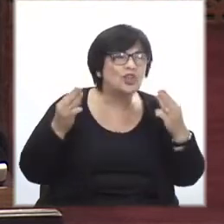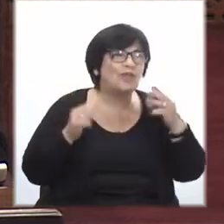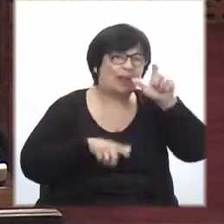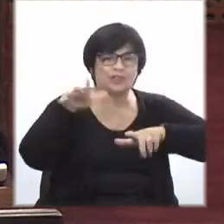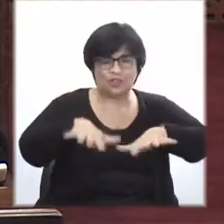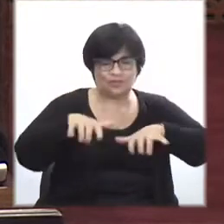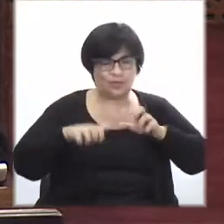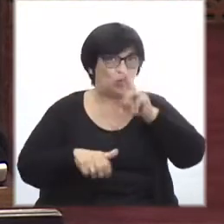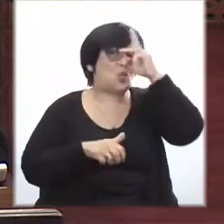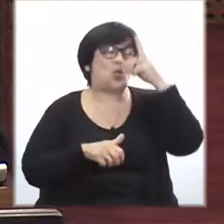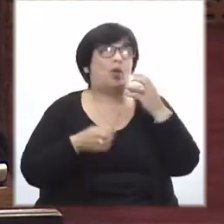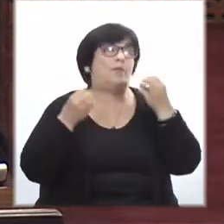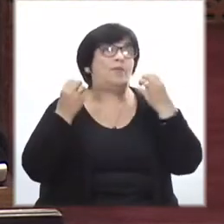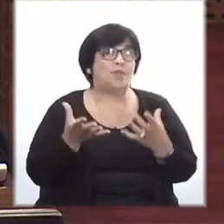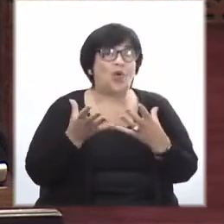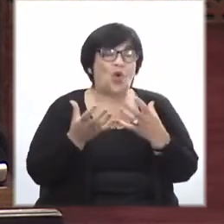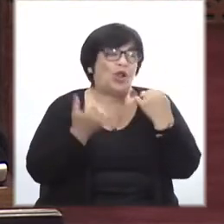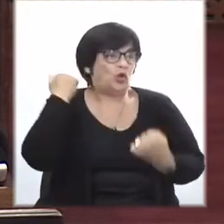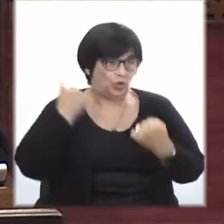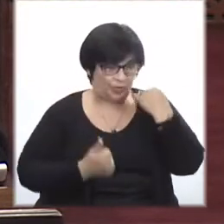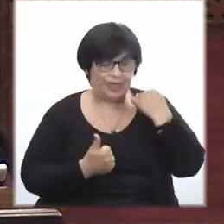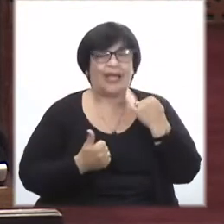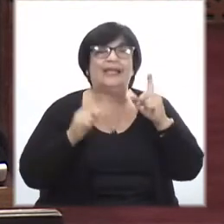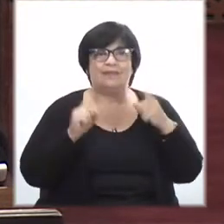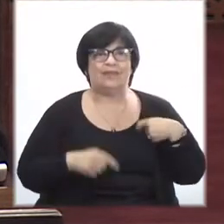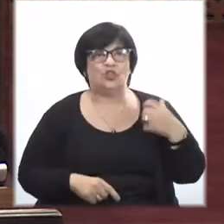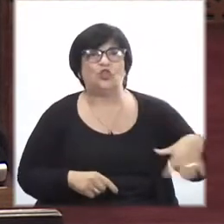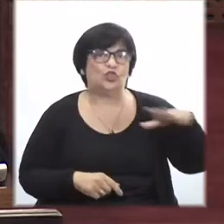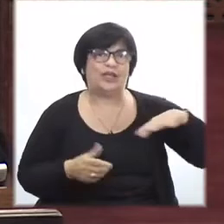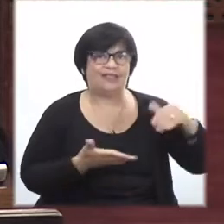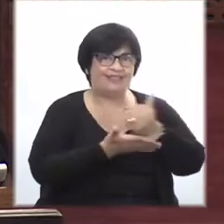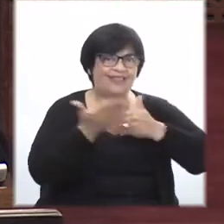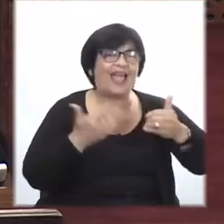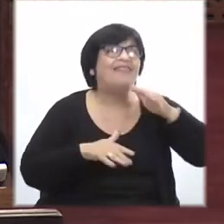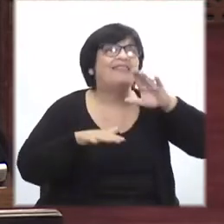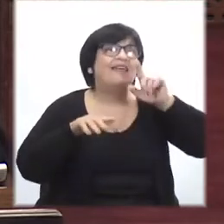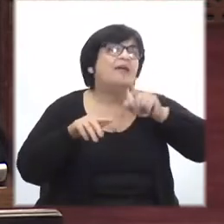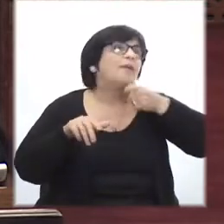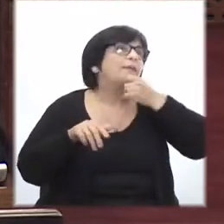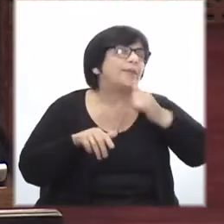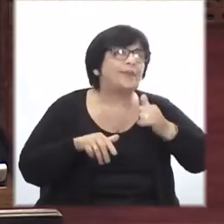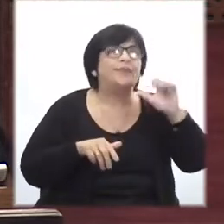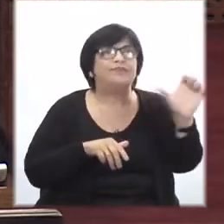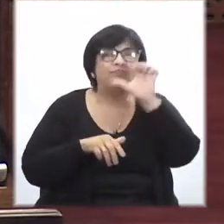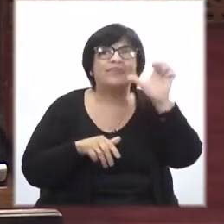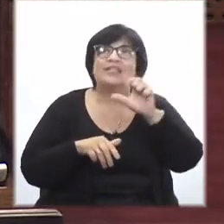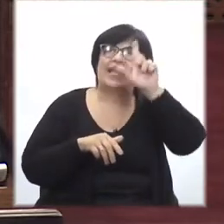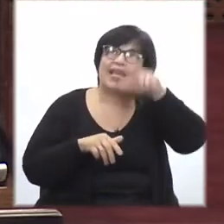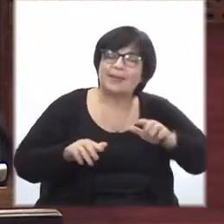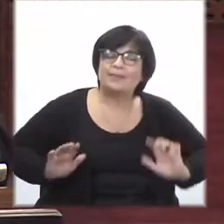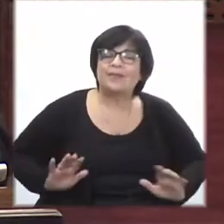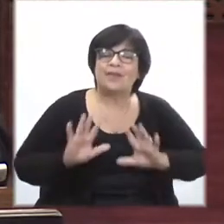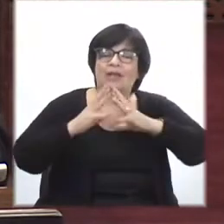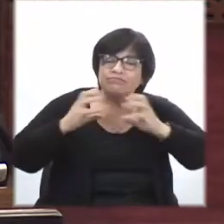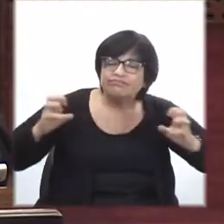República por razones de interés económico y social, ante el accionar de empresas productoras de celulosa que ponen